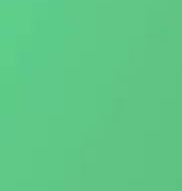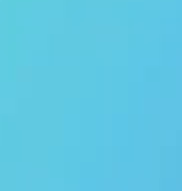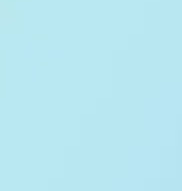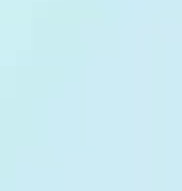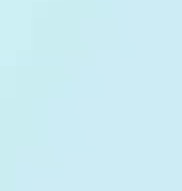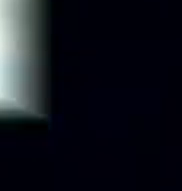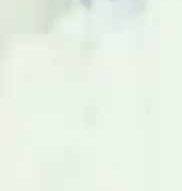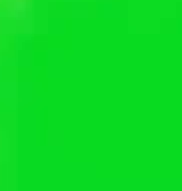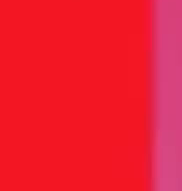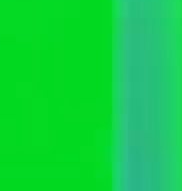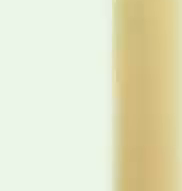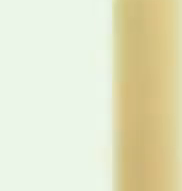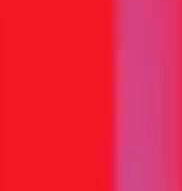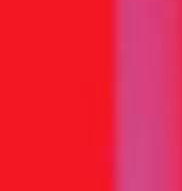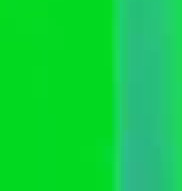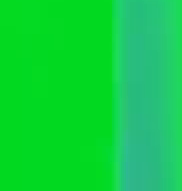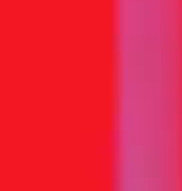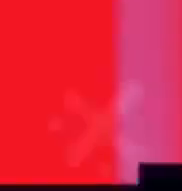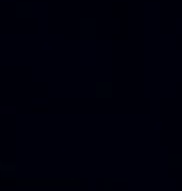el concierto a tu casa.